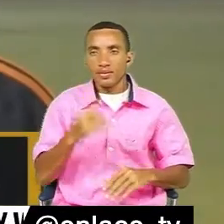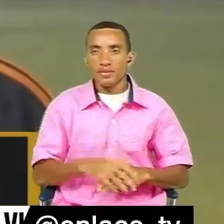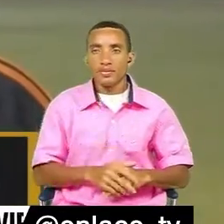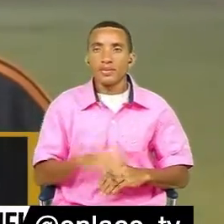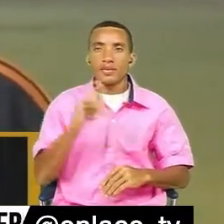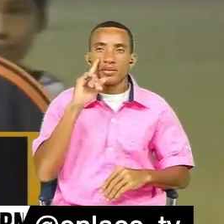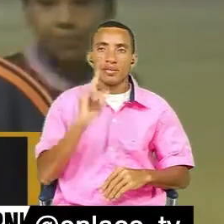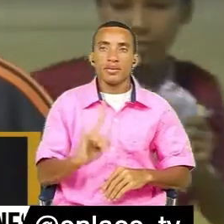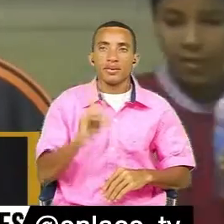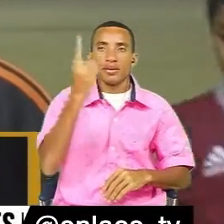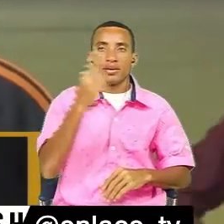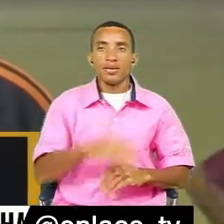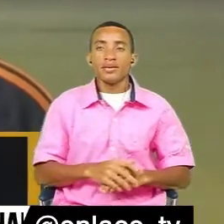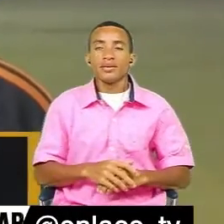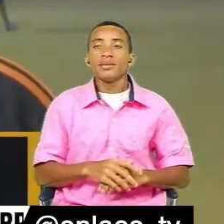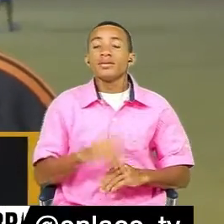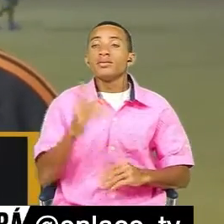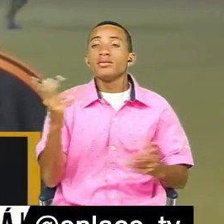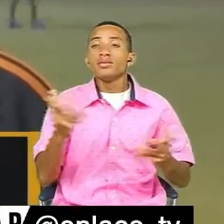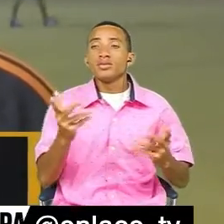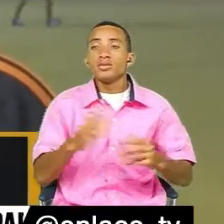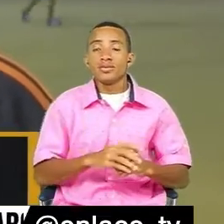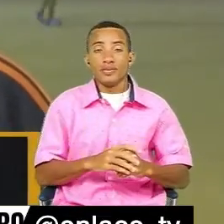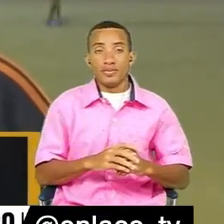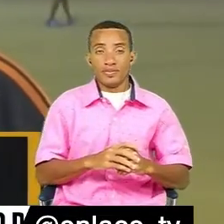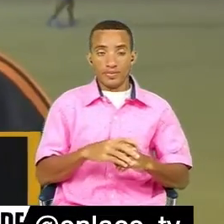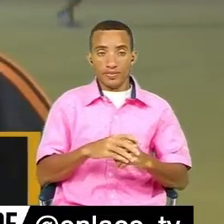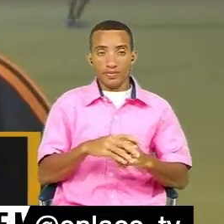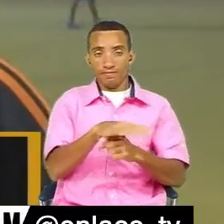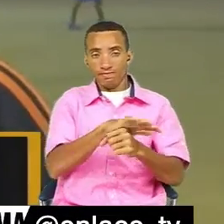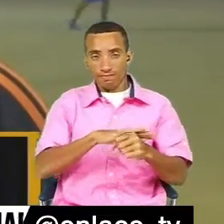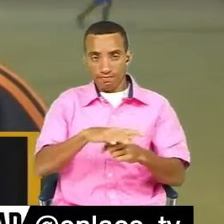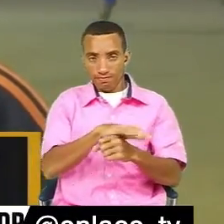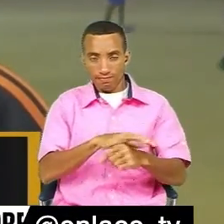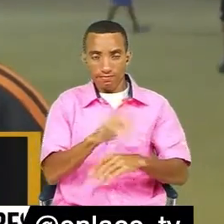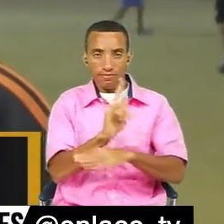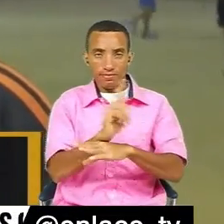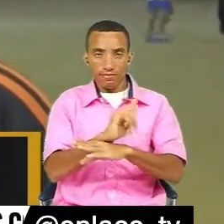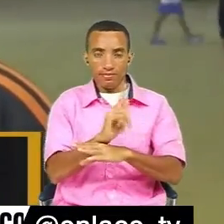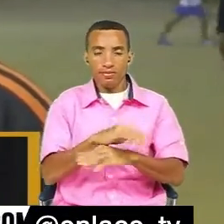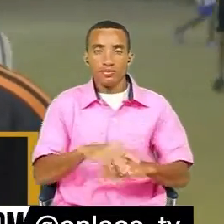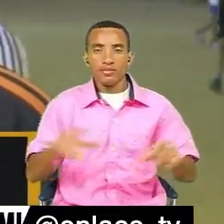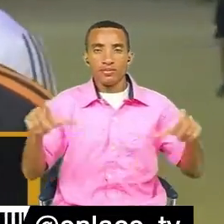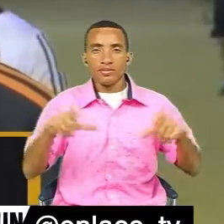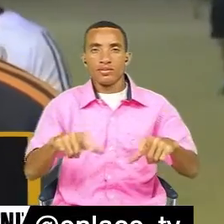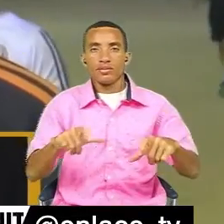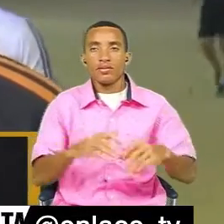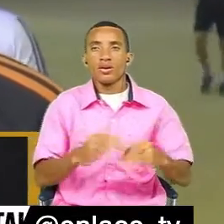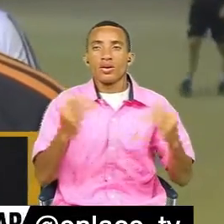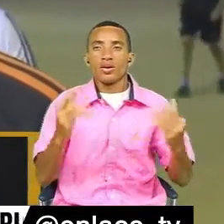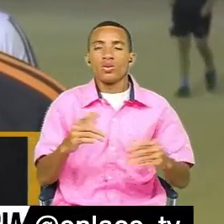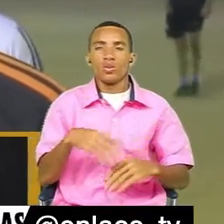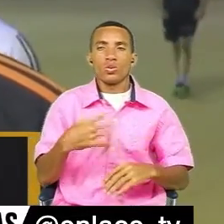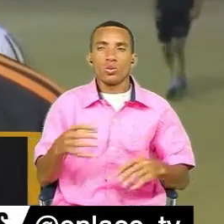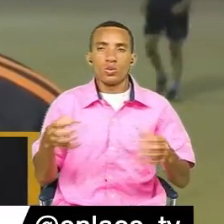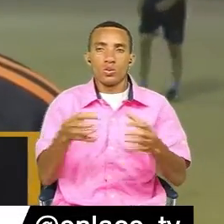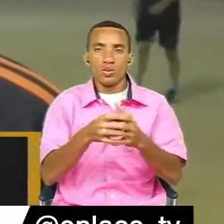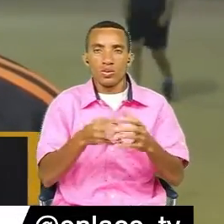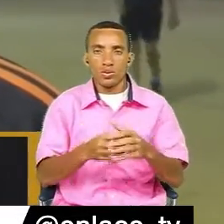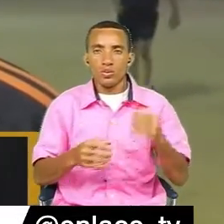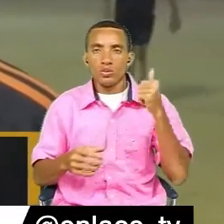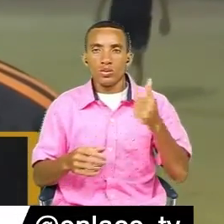que compito acá en la cancha de La Floresta, es muy competitivo. En el día de hoy me vi que fue un equipo muy